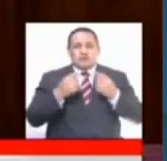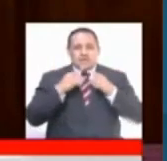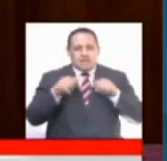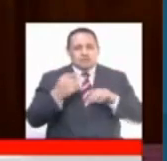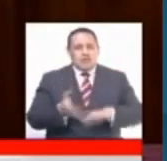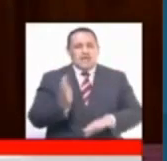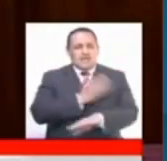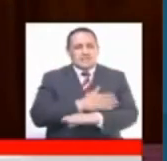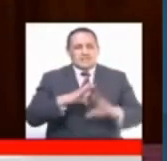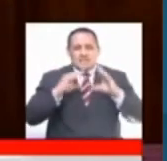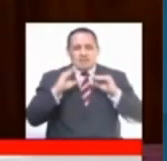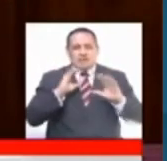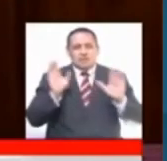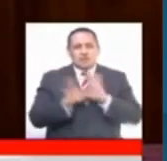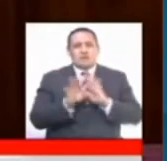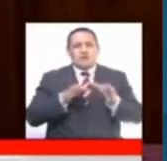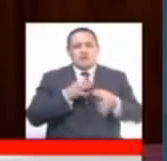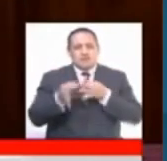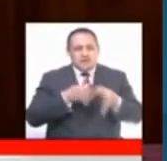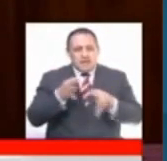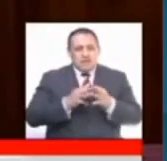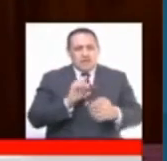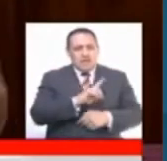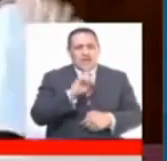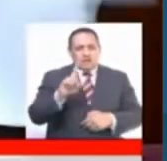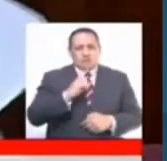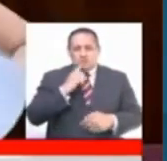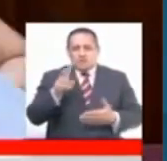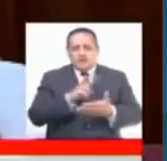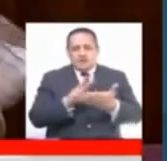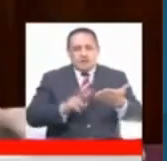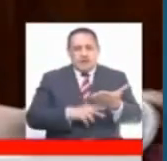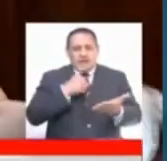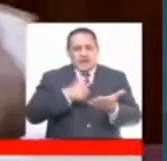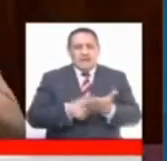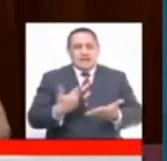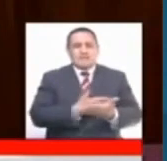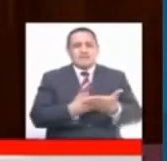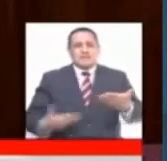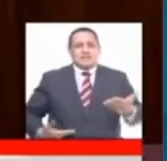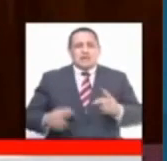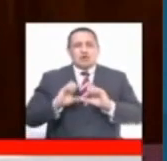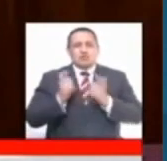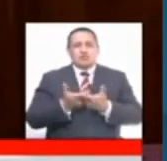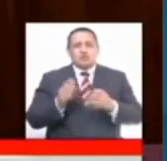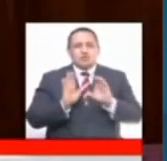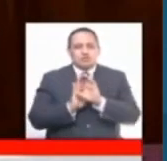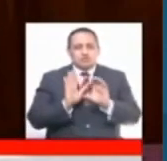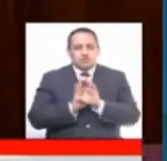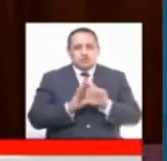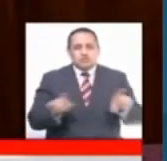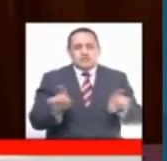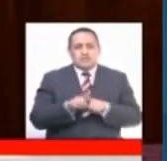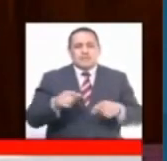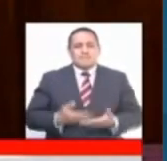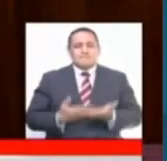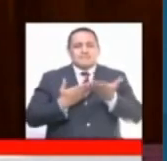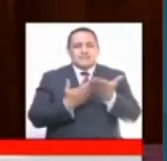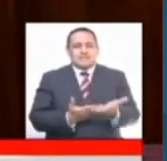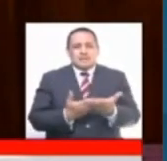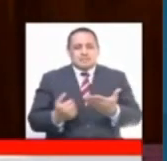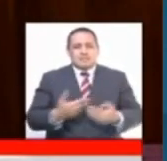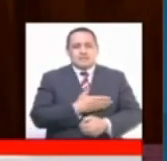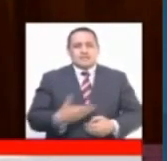la doctora congresista Patricia Suárez, ya, que lo ha presentado. Ajá. Entonces, ese es el motivo.